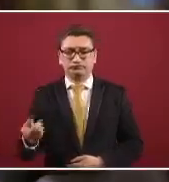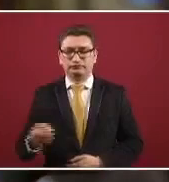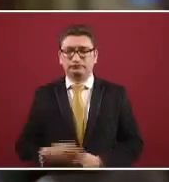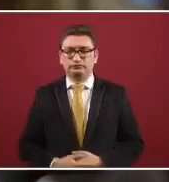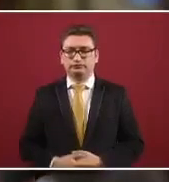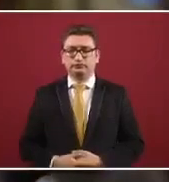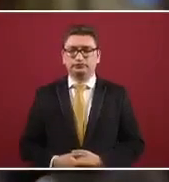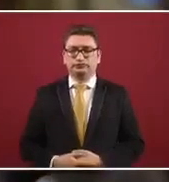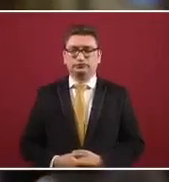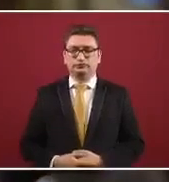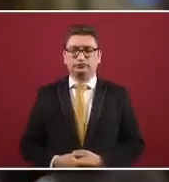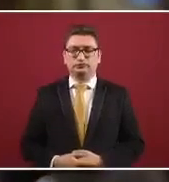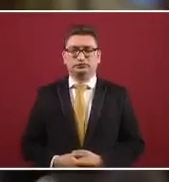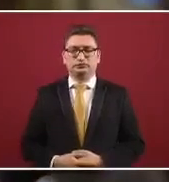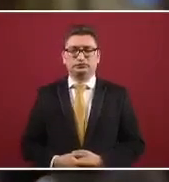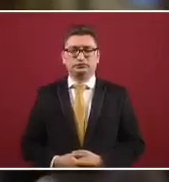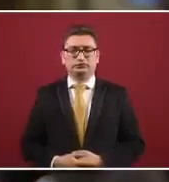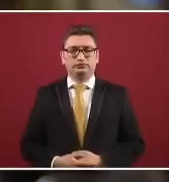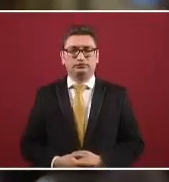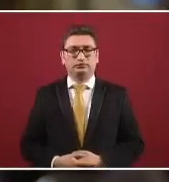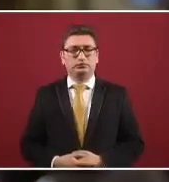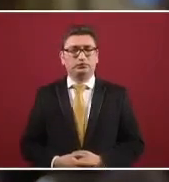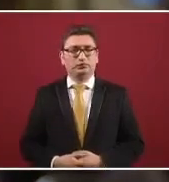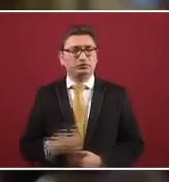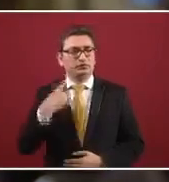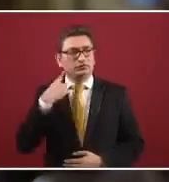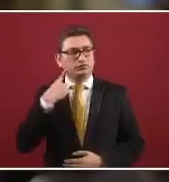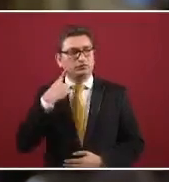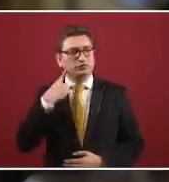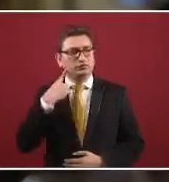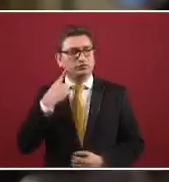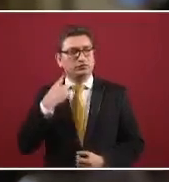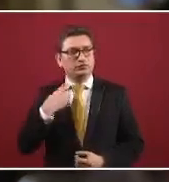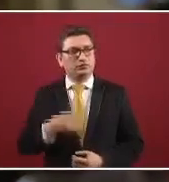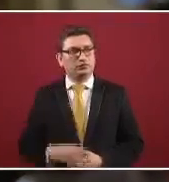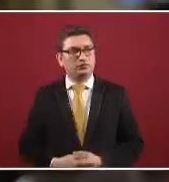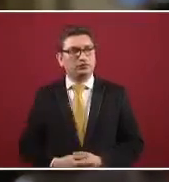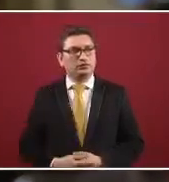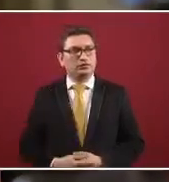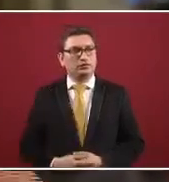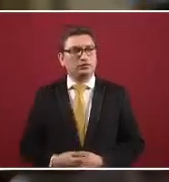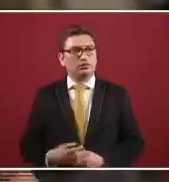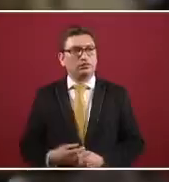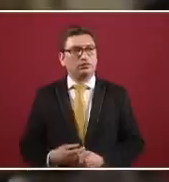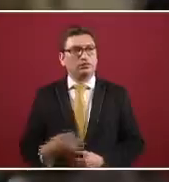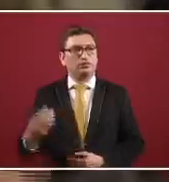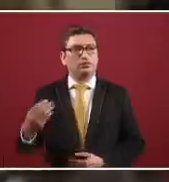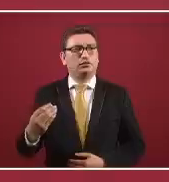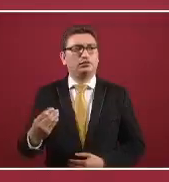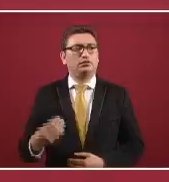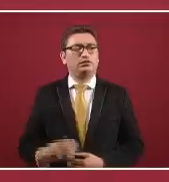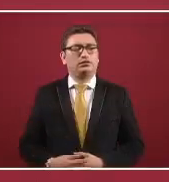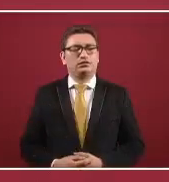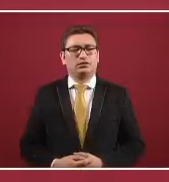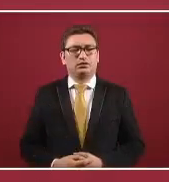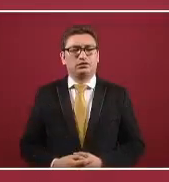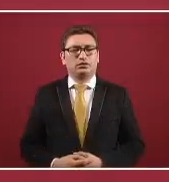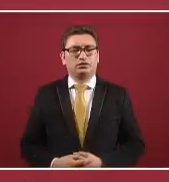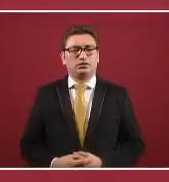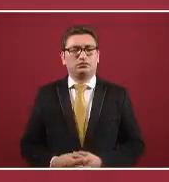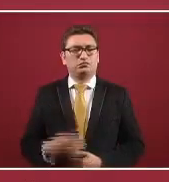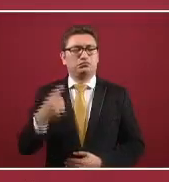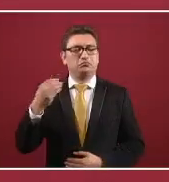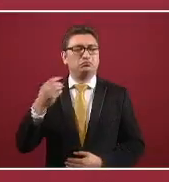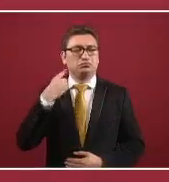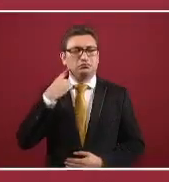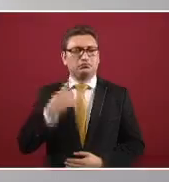hay reporteros que cobran hasta 200,000 pesos por una pregunta. ¿Usted tiene identificados a esos